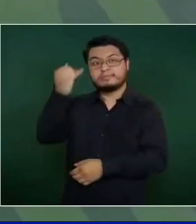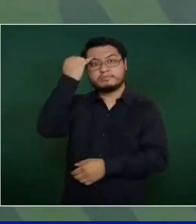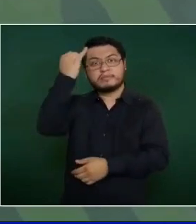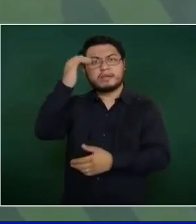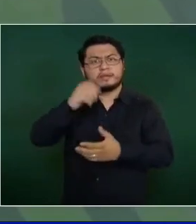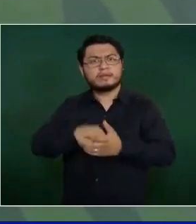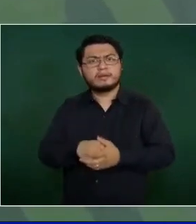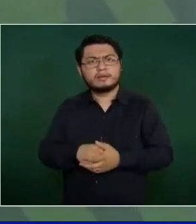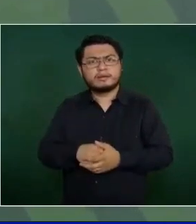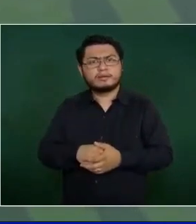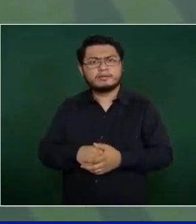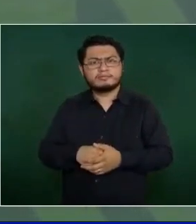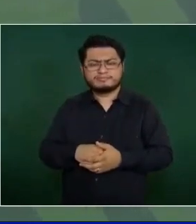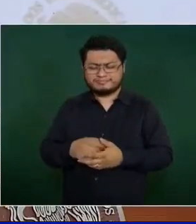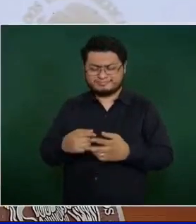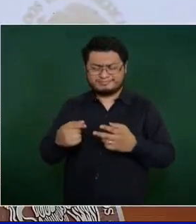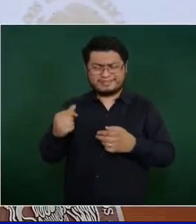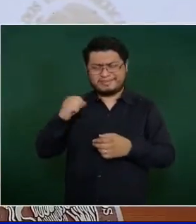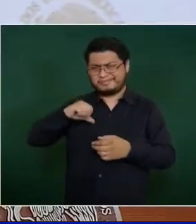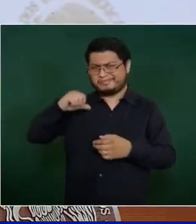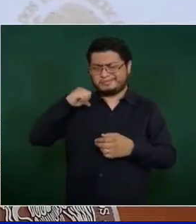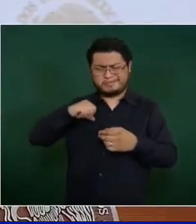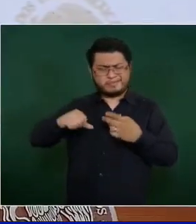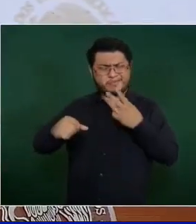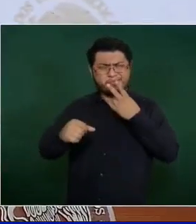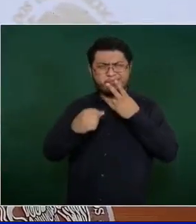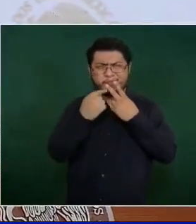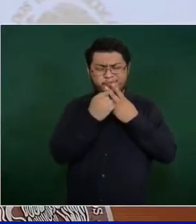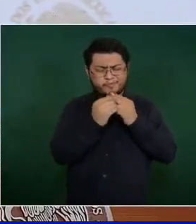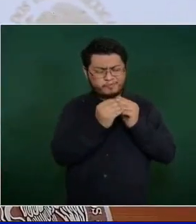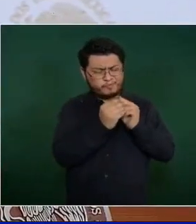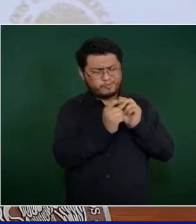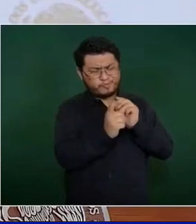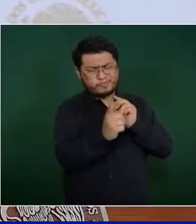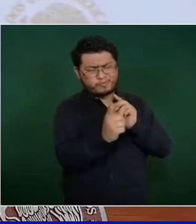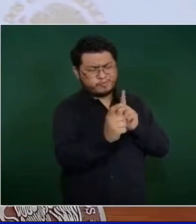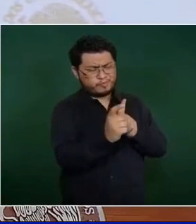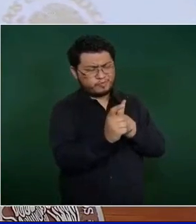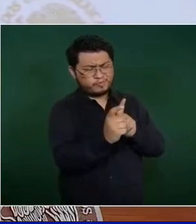un habano de aquel entonces y de ahora,